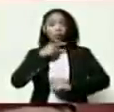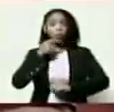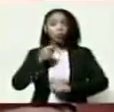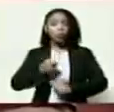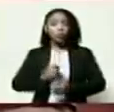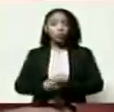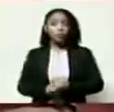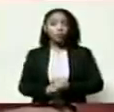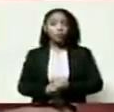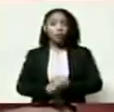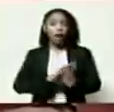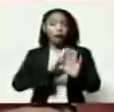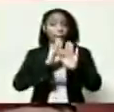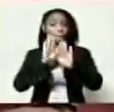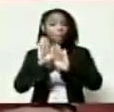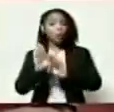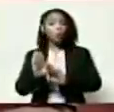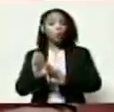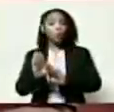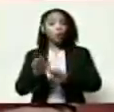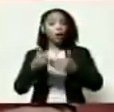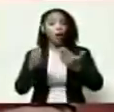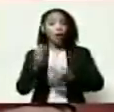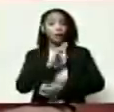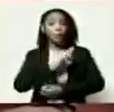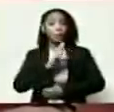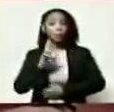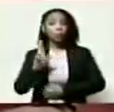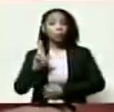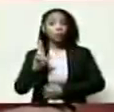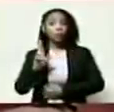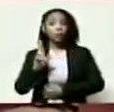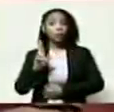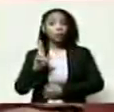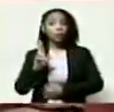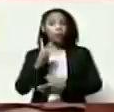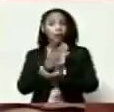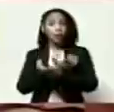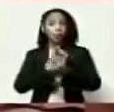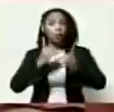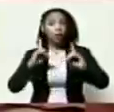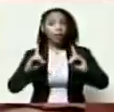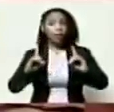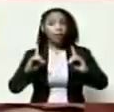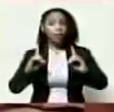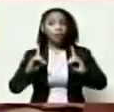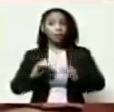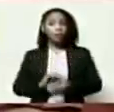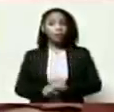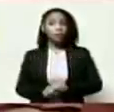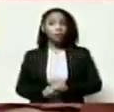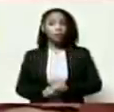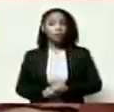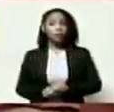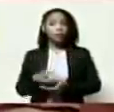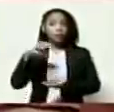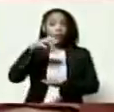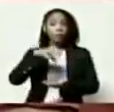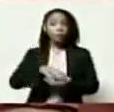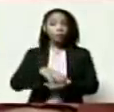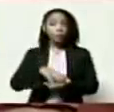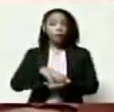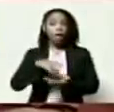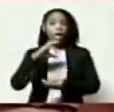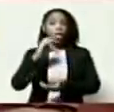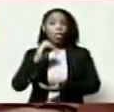En apoyo a la República Democrática de la región de Donbass,